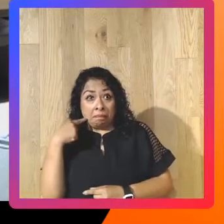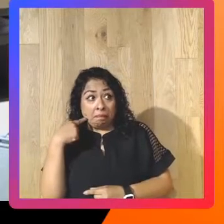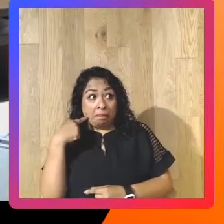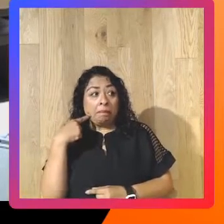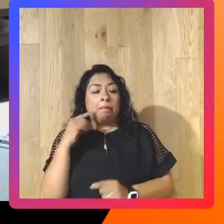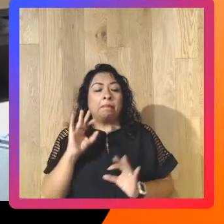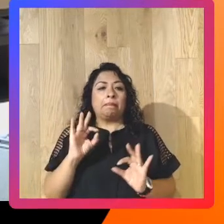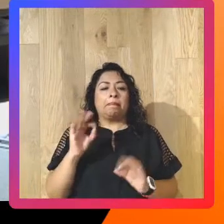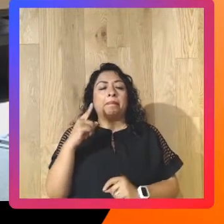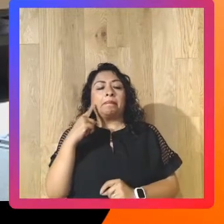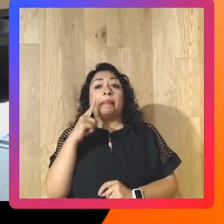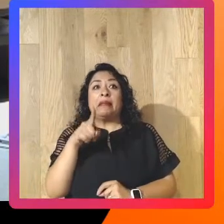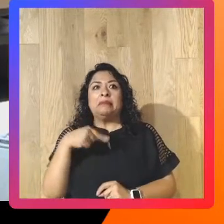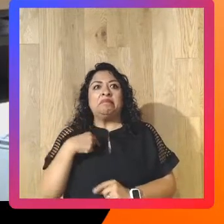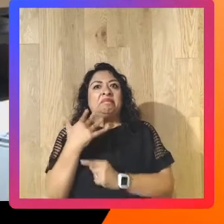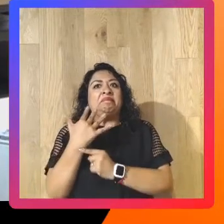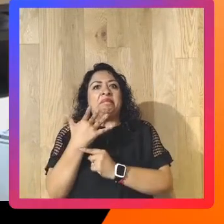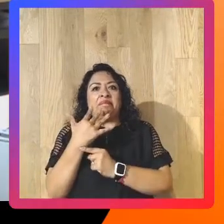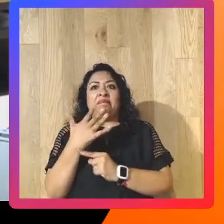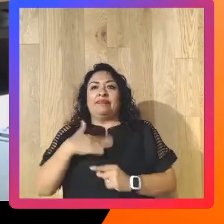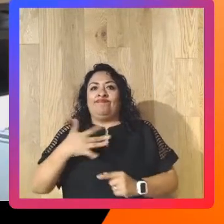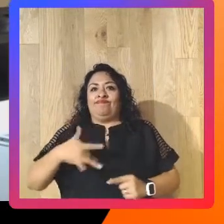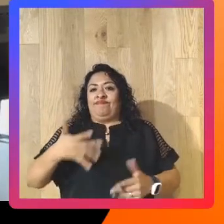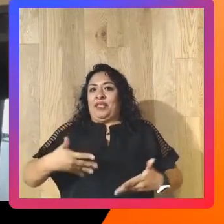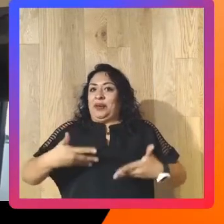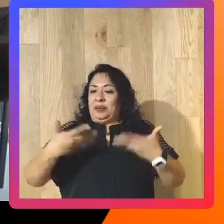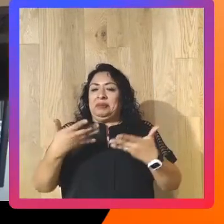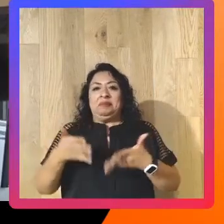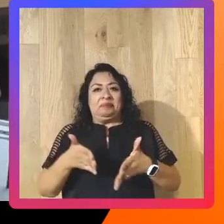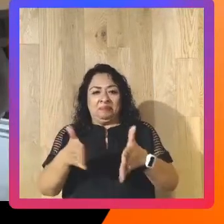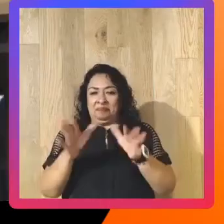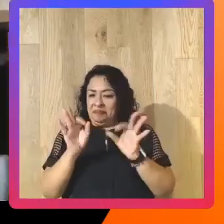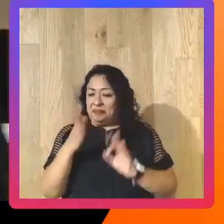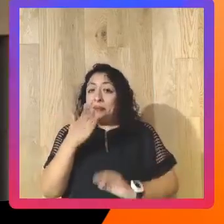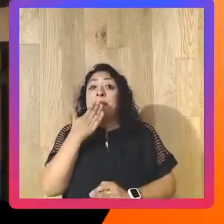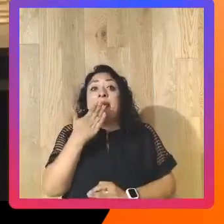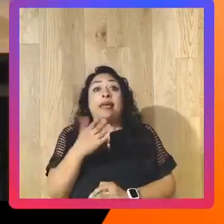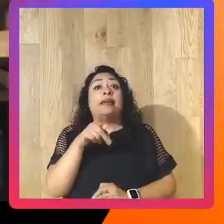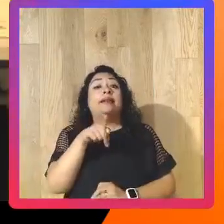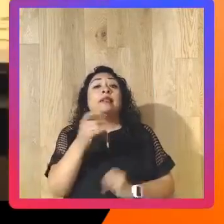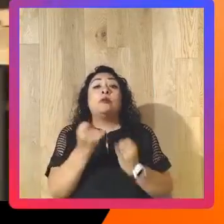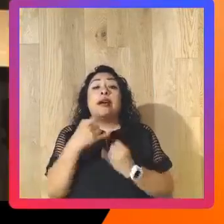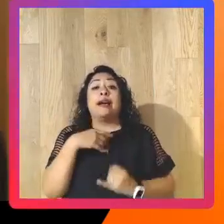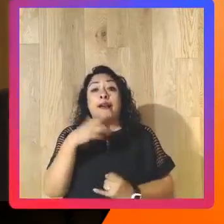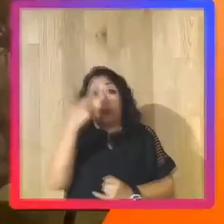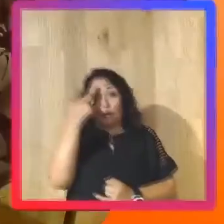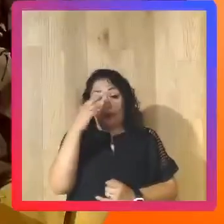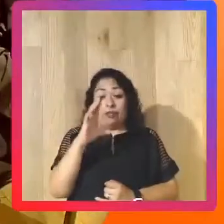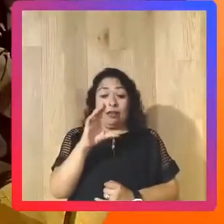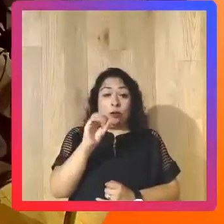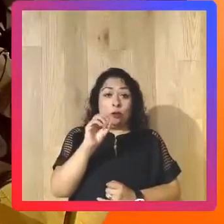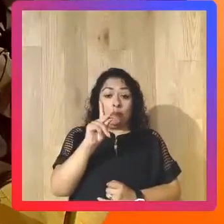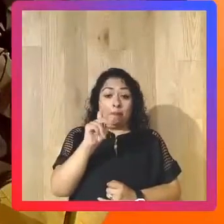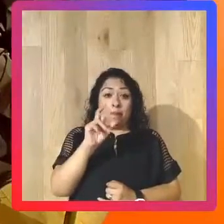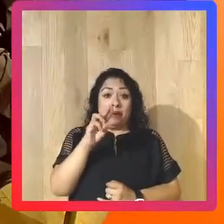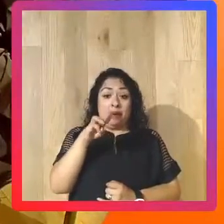¿No? Ahí está. Eso se escuchó ya mucho más alentador, así que vamos por buen camino. Y qué mejor que también recordar que Coparmex